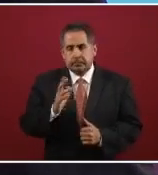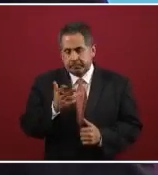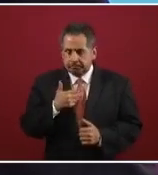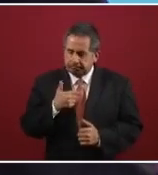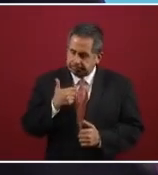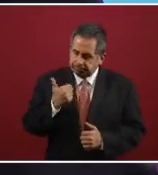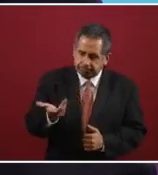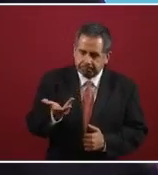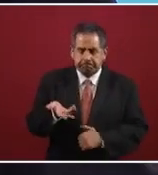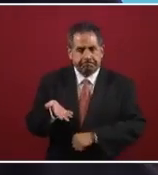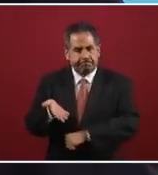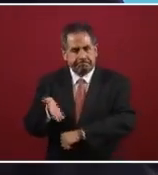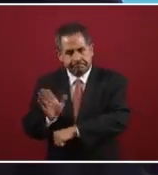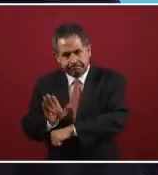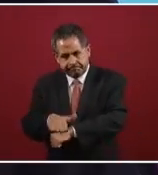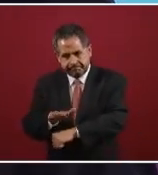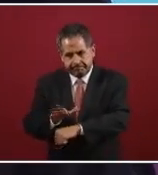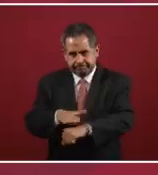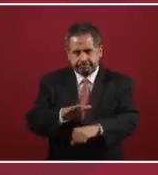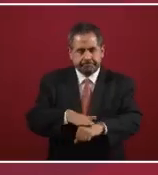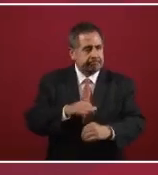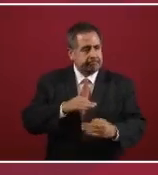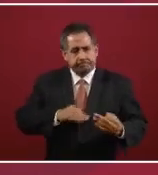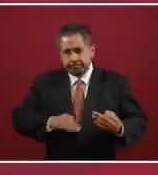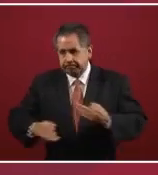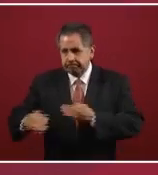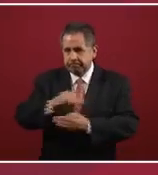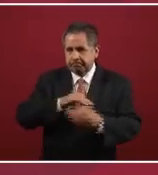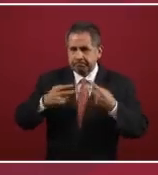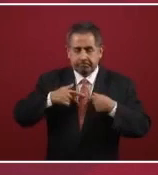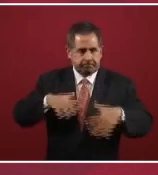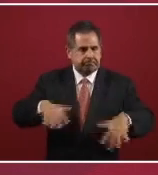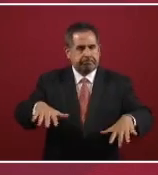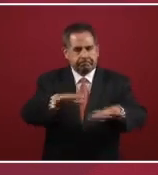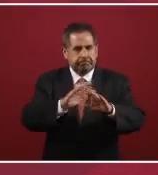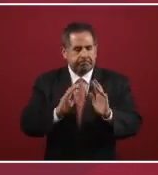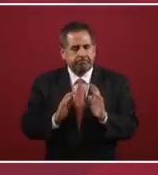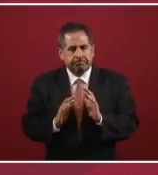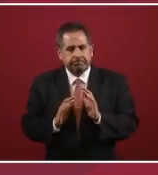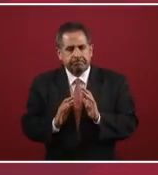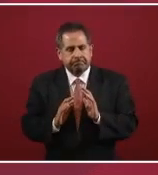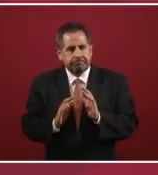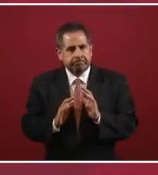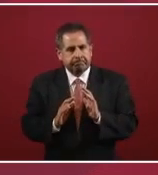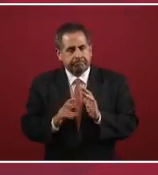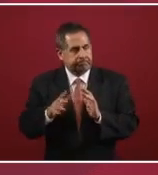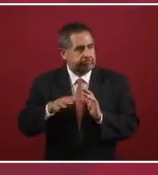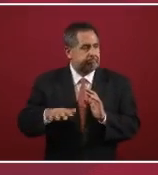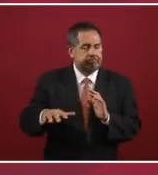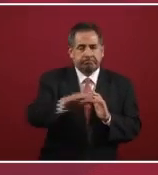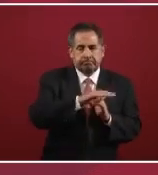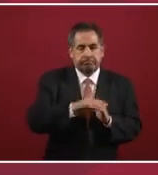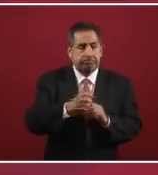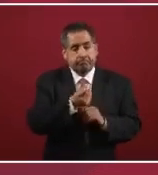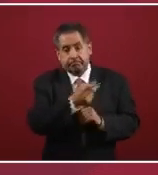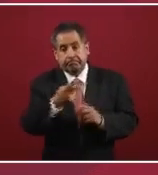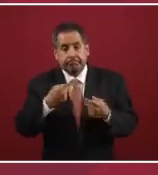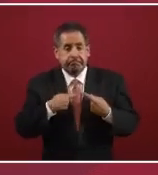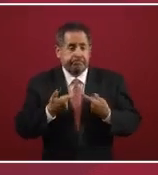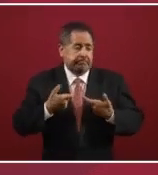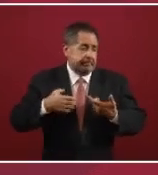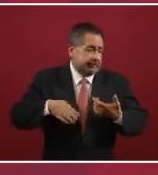a todos los ciudadanos estos que han hecho su riqueza